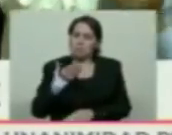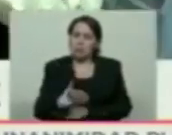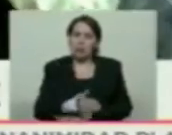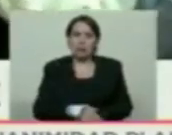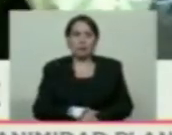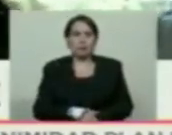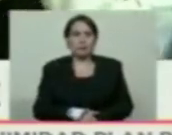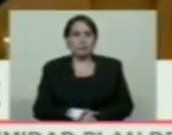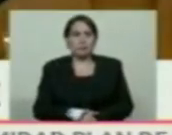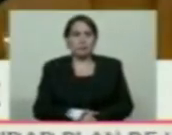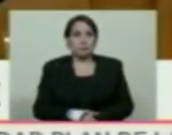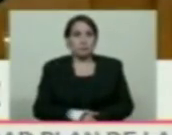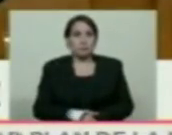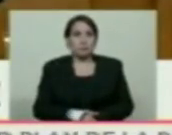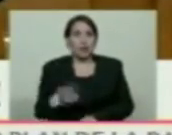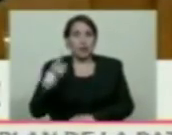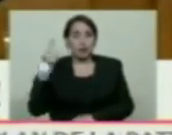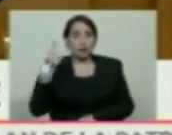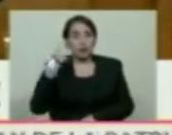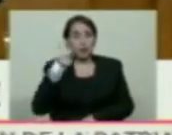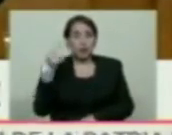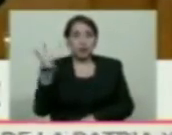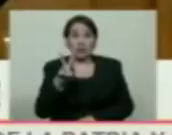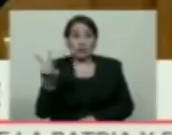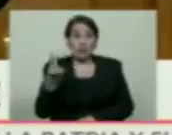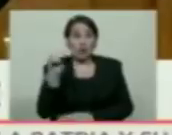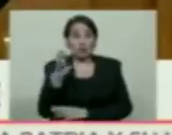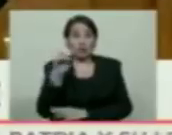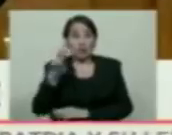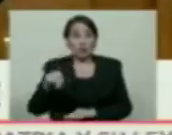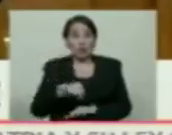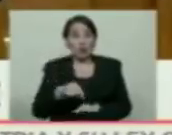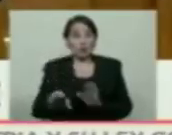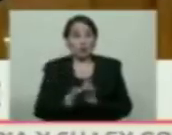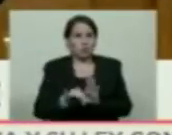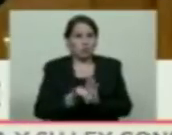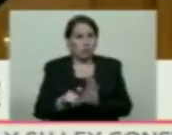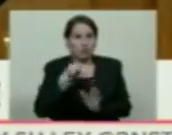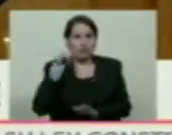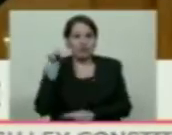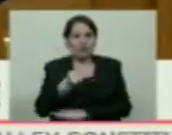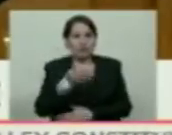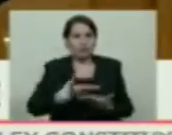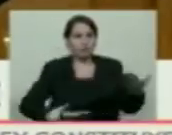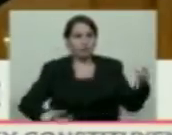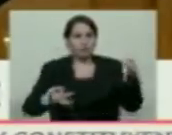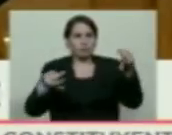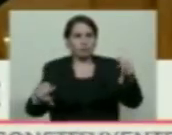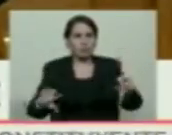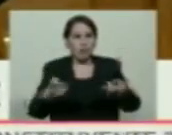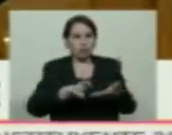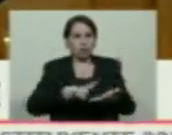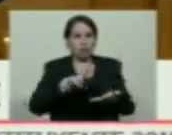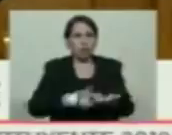De República Bolivariana de Venezuela, Asamblea Nacional Constituyente. Decreto constituyente que autoriza